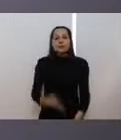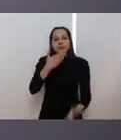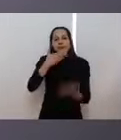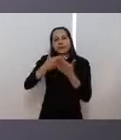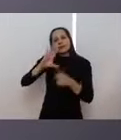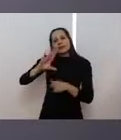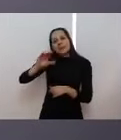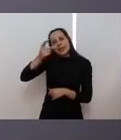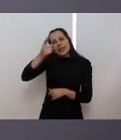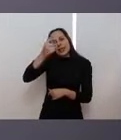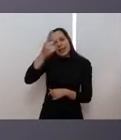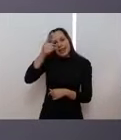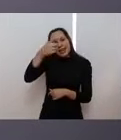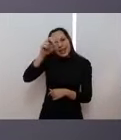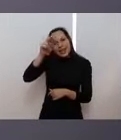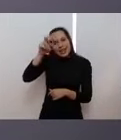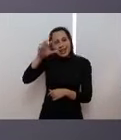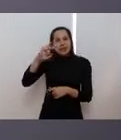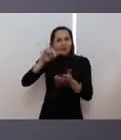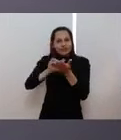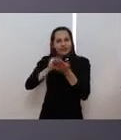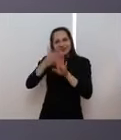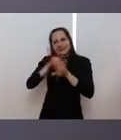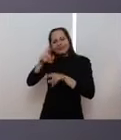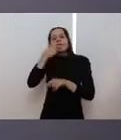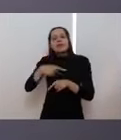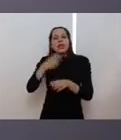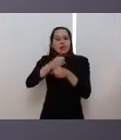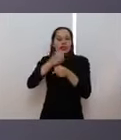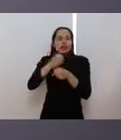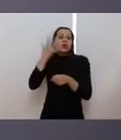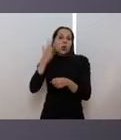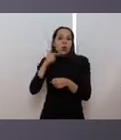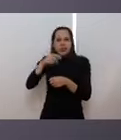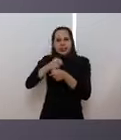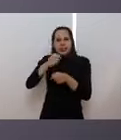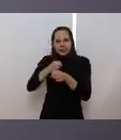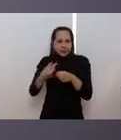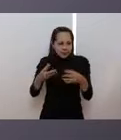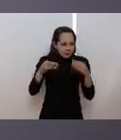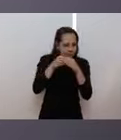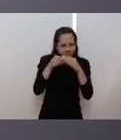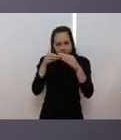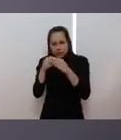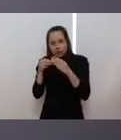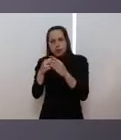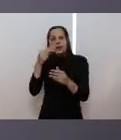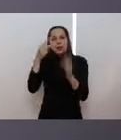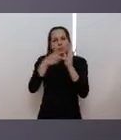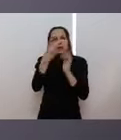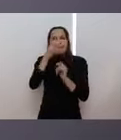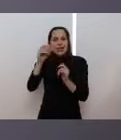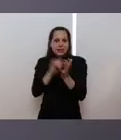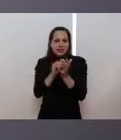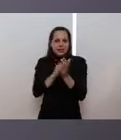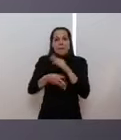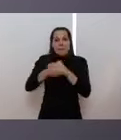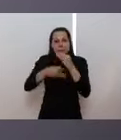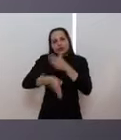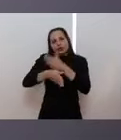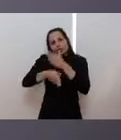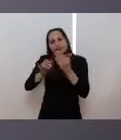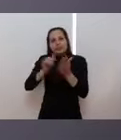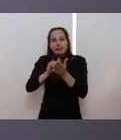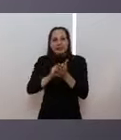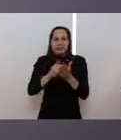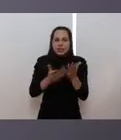general precisamente como usted lo señala el hospital trabaja a diario con resiliencia y en el 2020 aún más con todas las adversidades